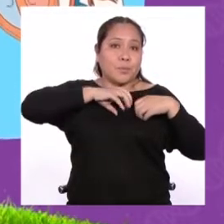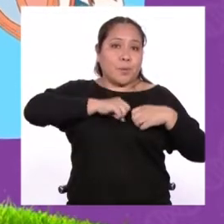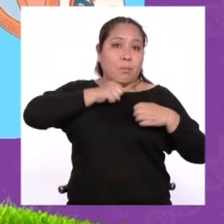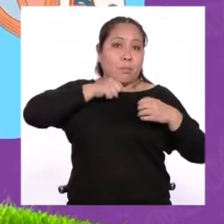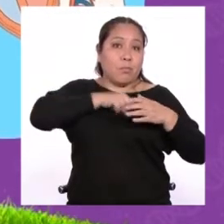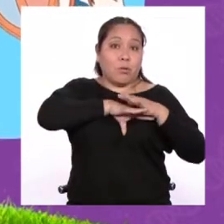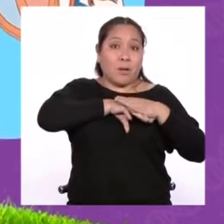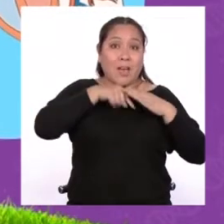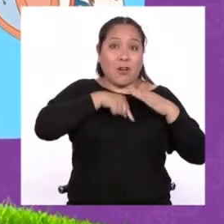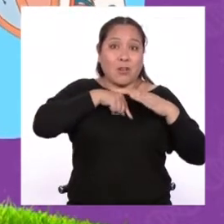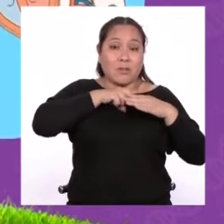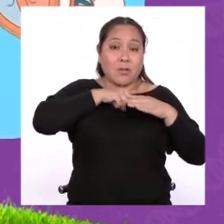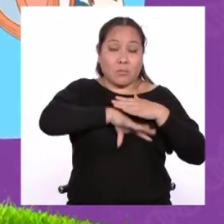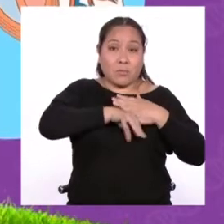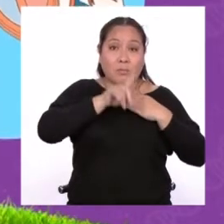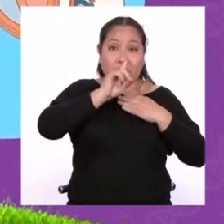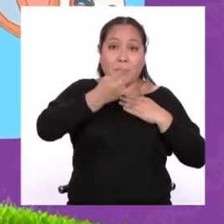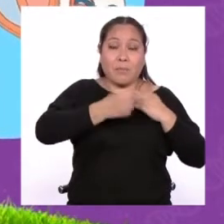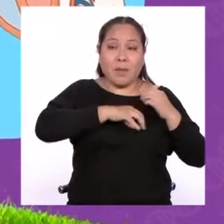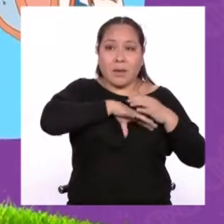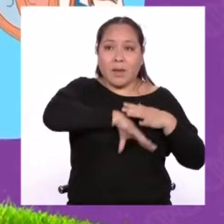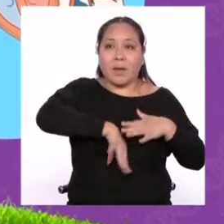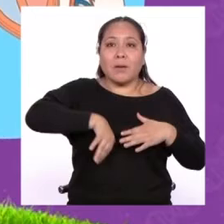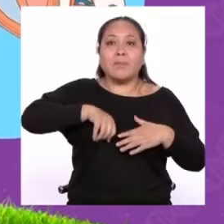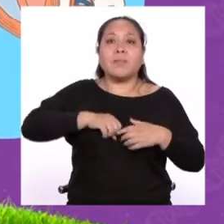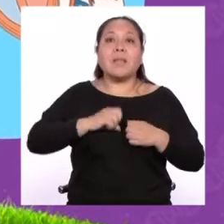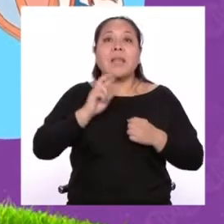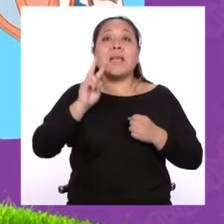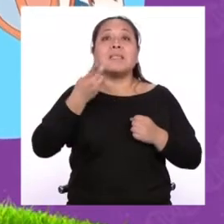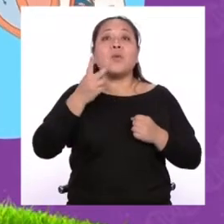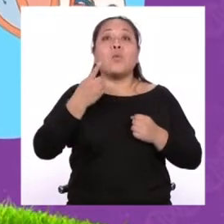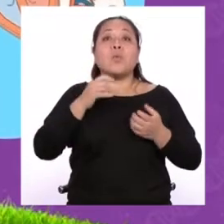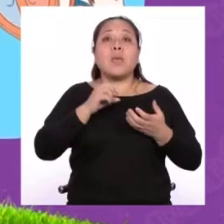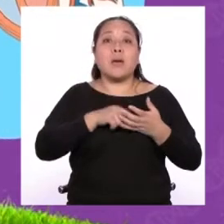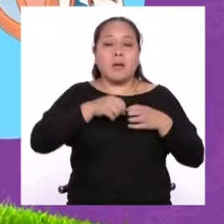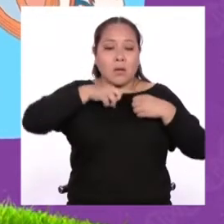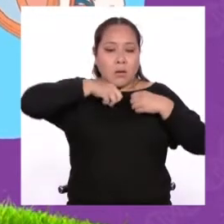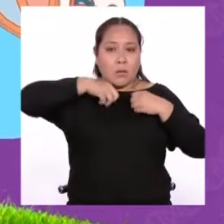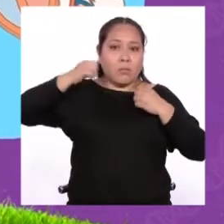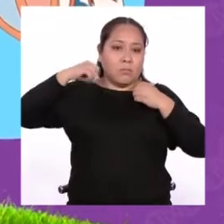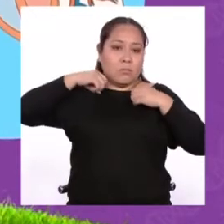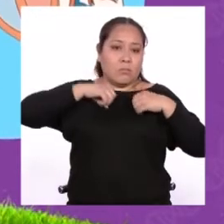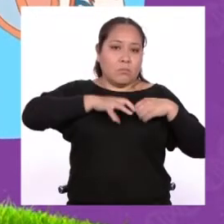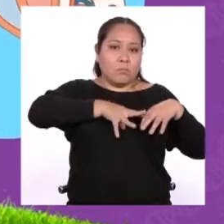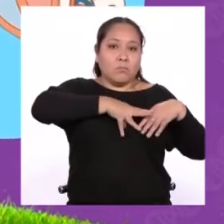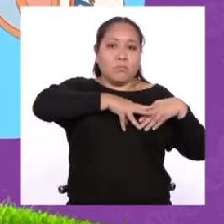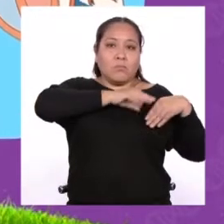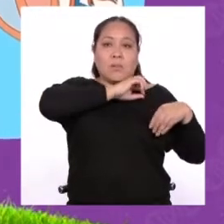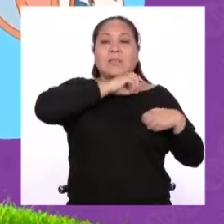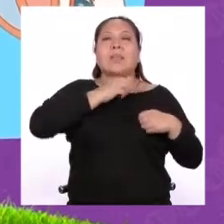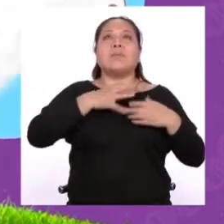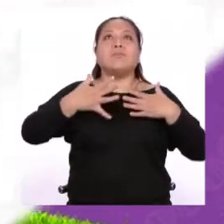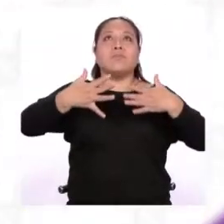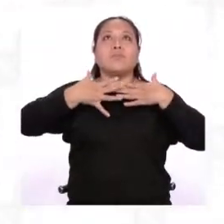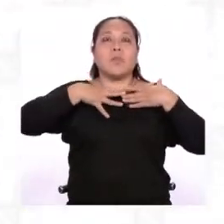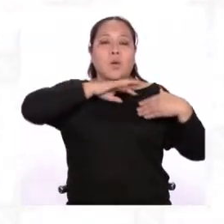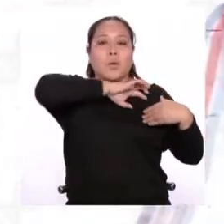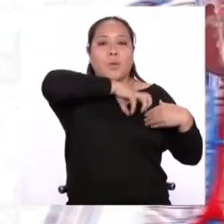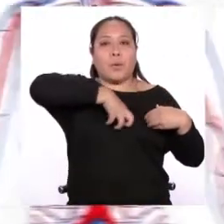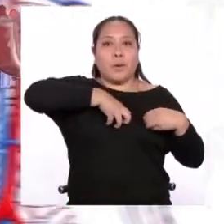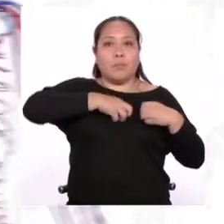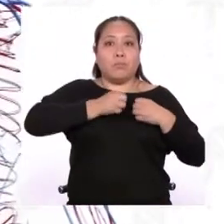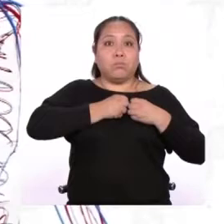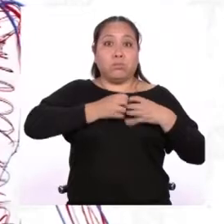pasa por el corazón, este bombea la sangre hacia el resto del cuerpo en el circuito de circulación